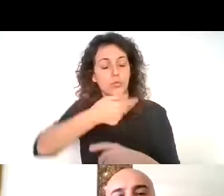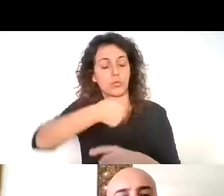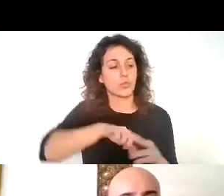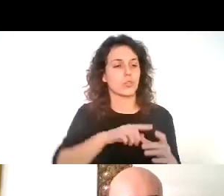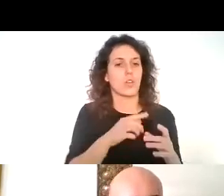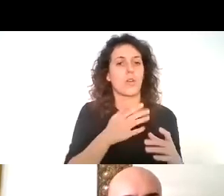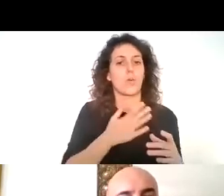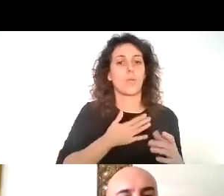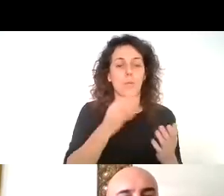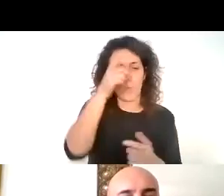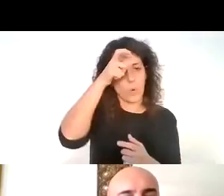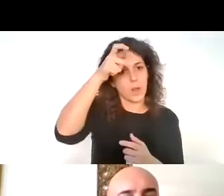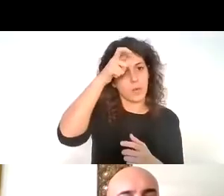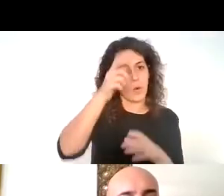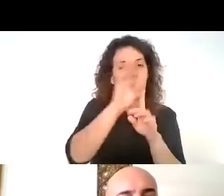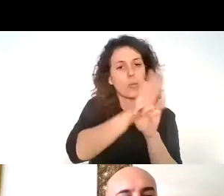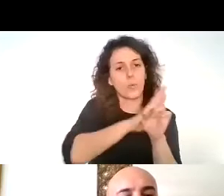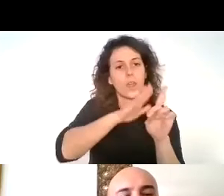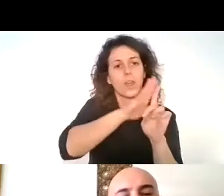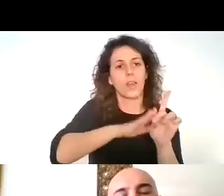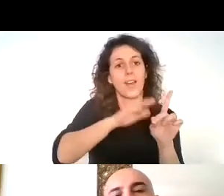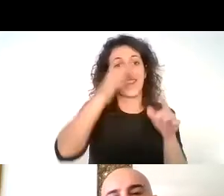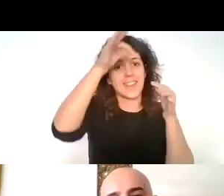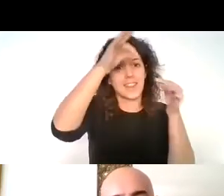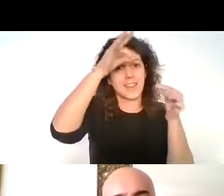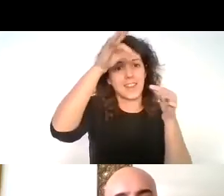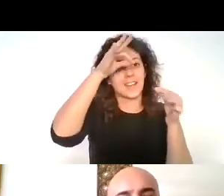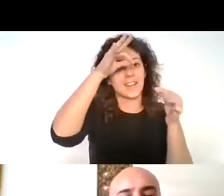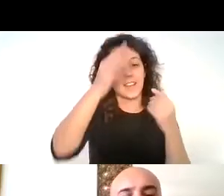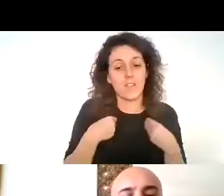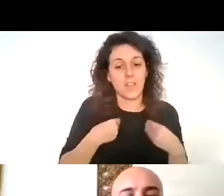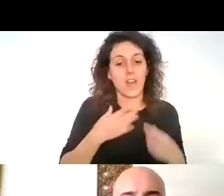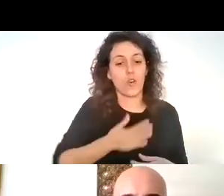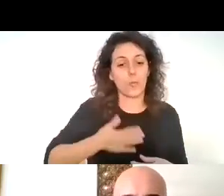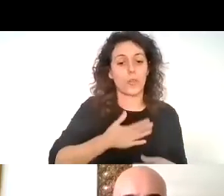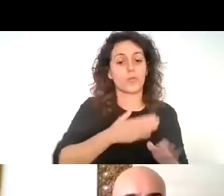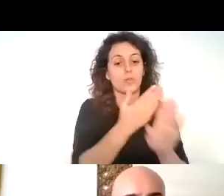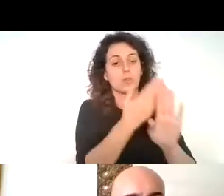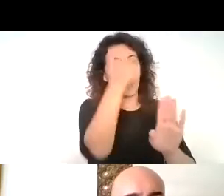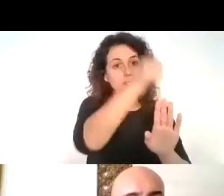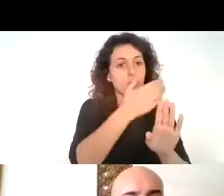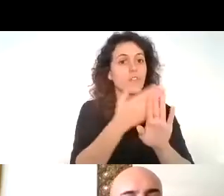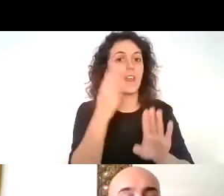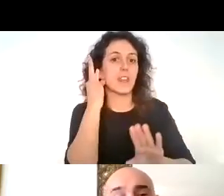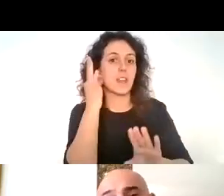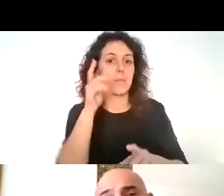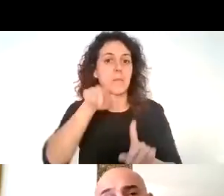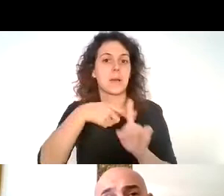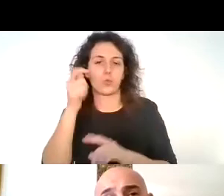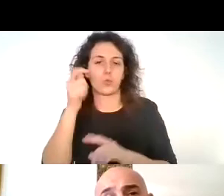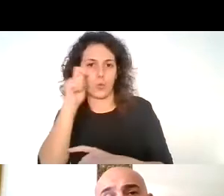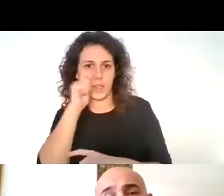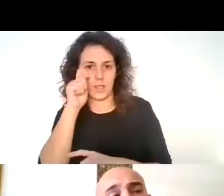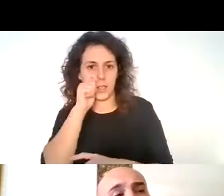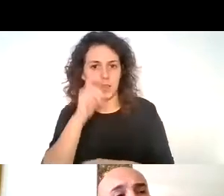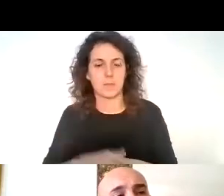mima y cuida los detalles que hacen la vida más cómoda de nuestros vecinos, vecinas y turistas.